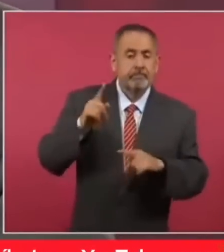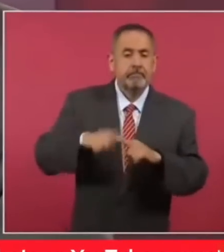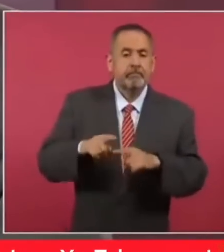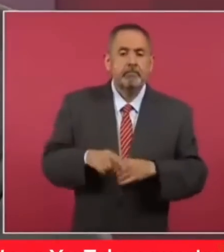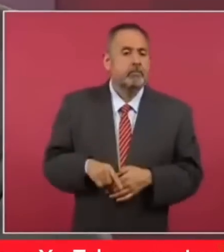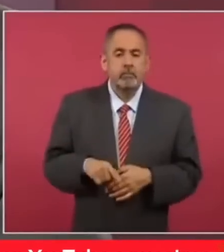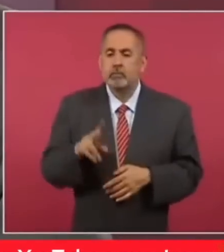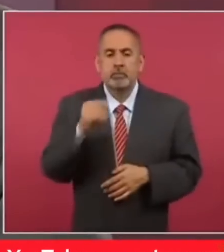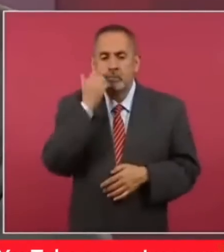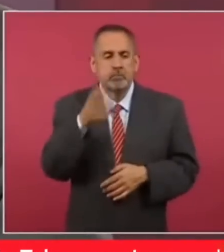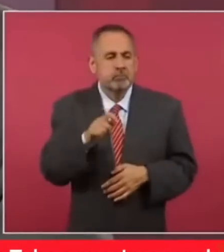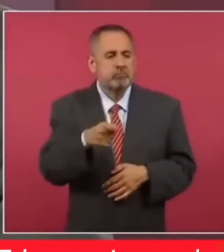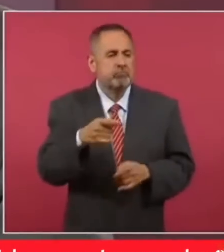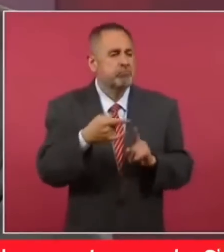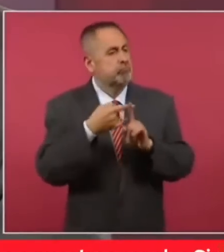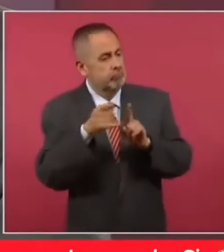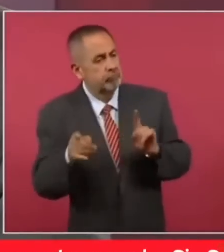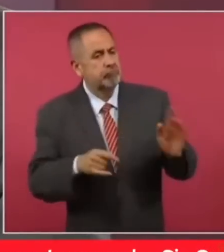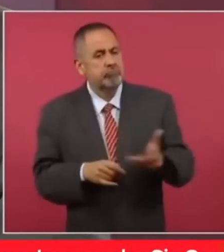no abrió.